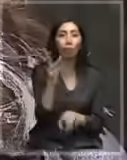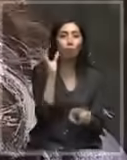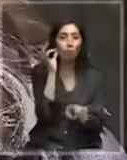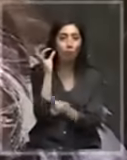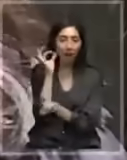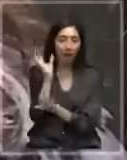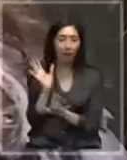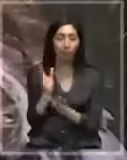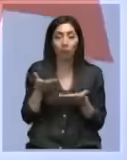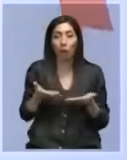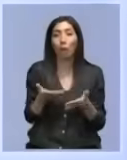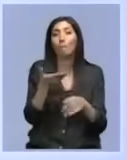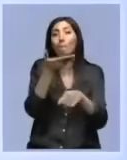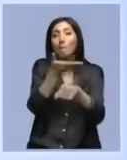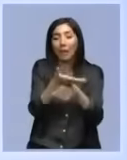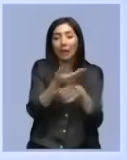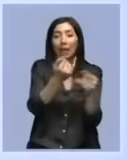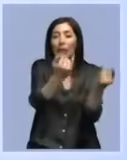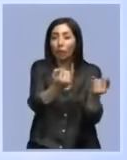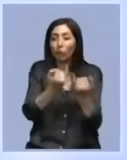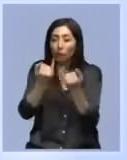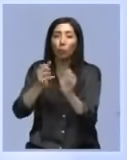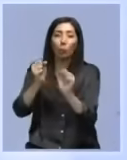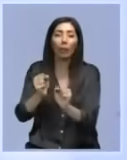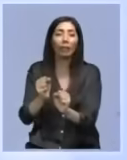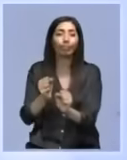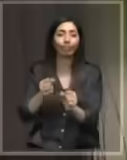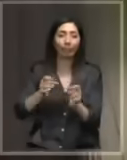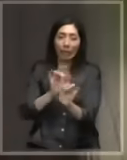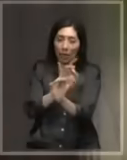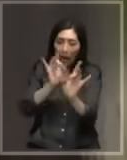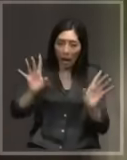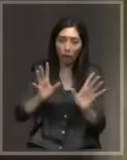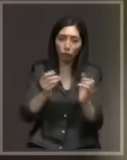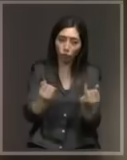pronto piden que los datos y pistas sean certeras. El llamado es a ser responsable.